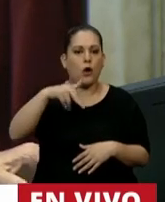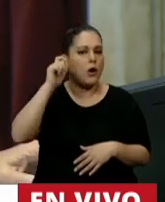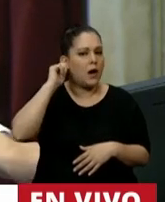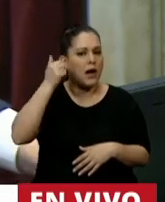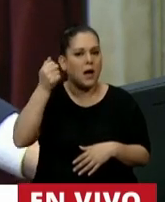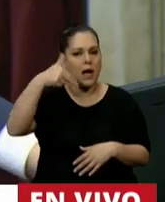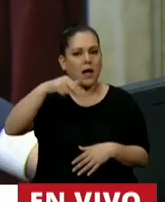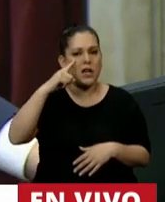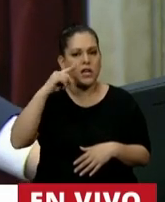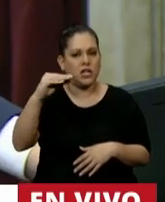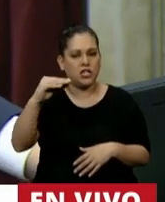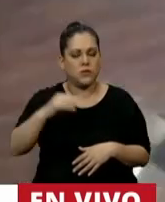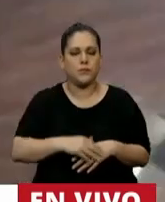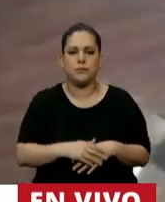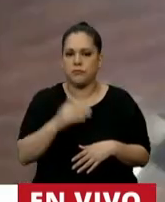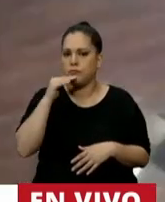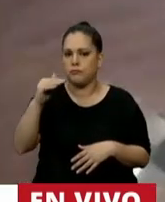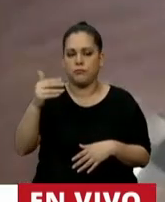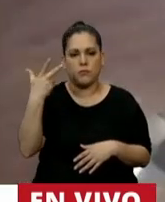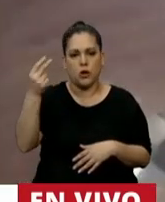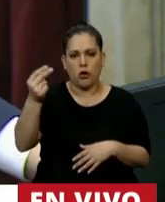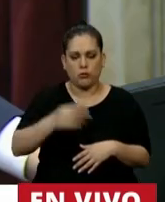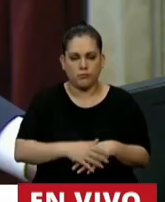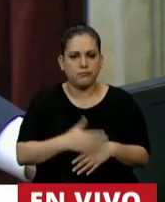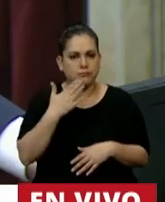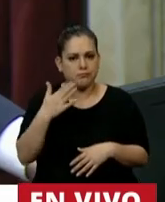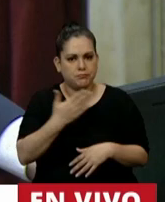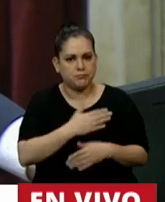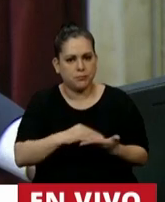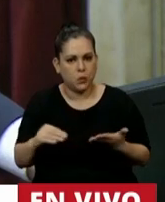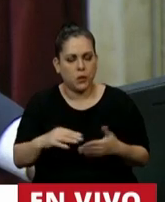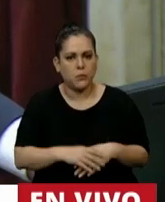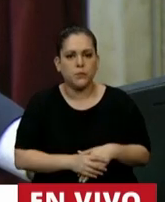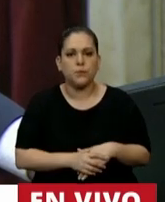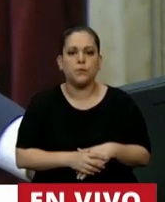sí señor gracias diputado